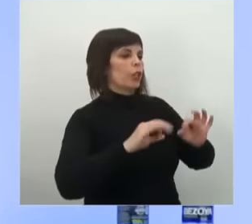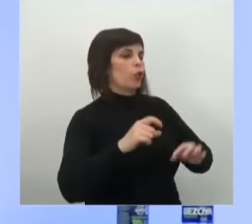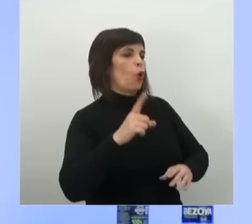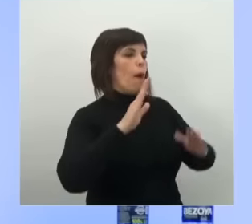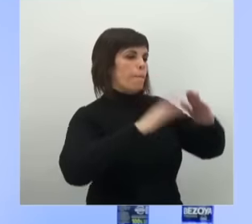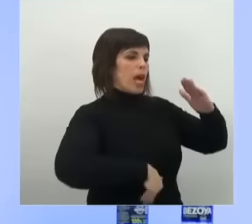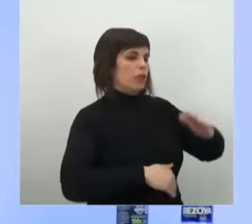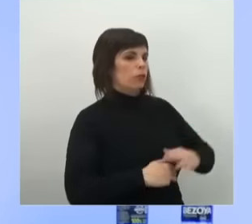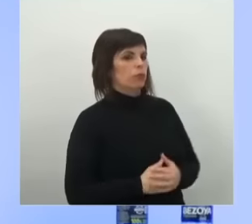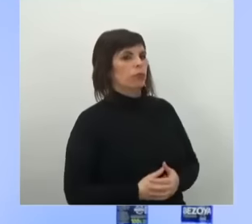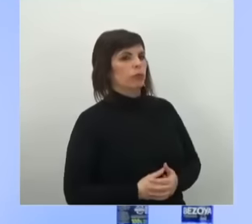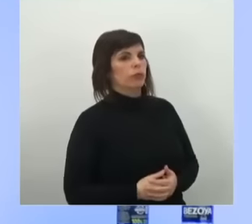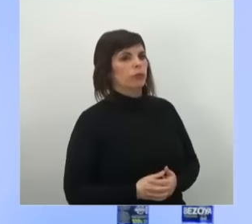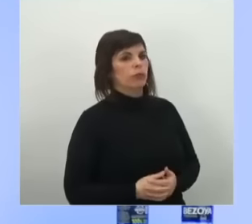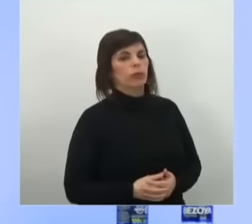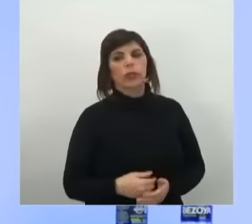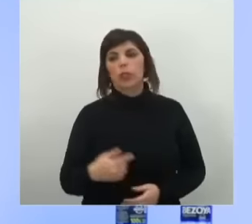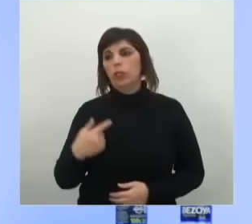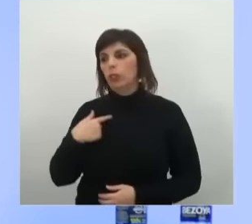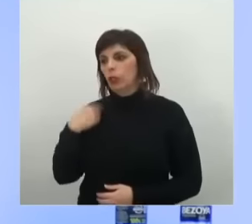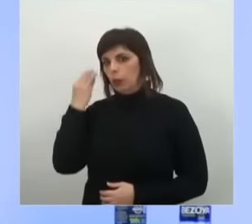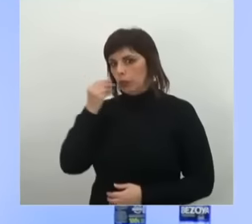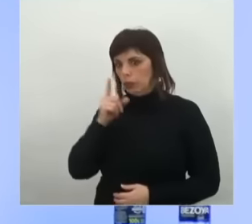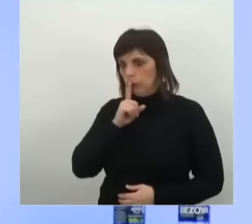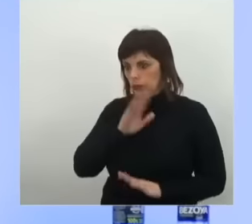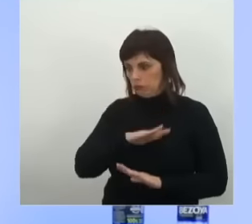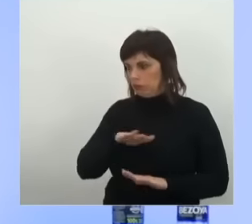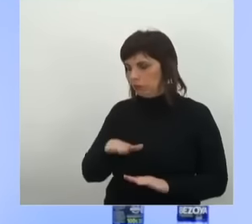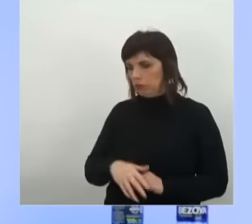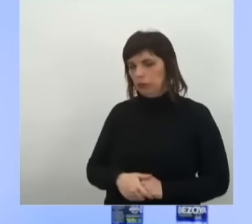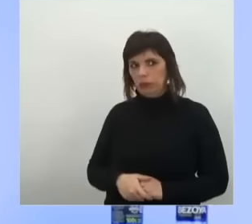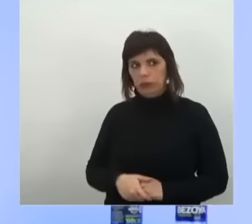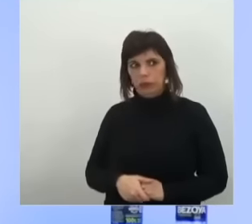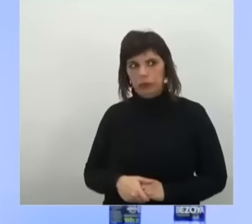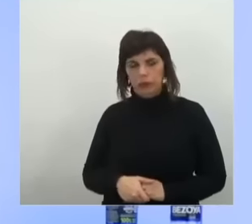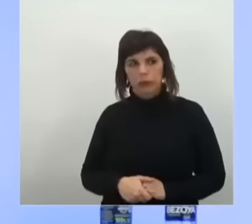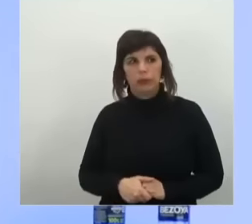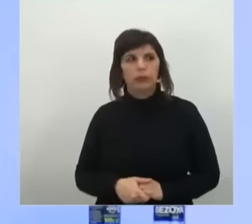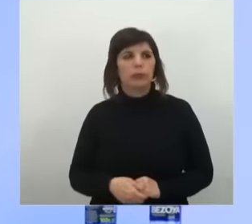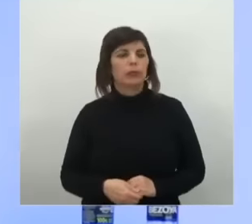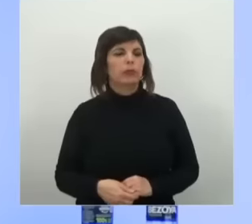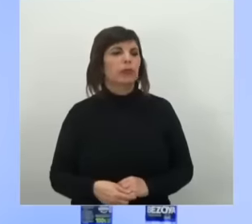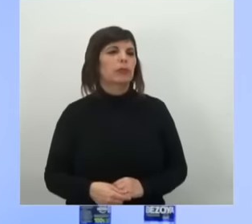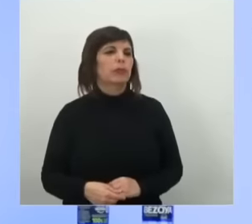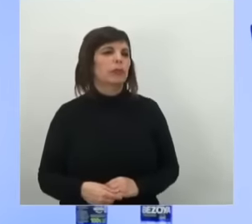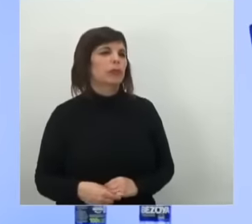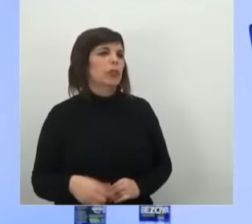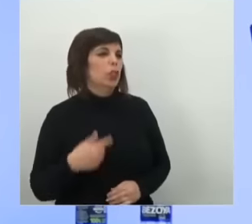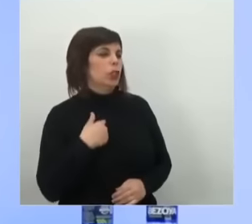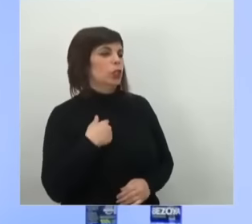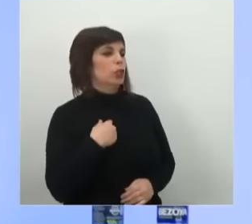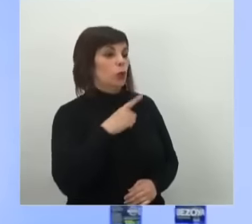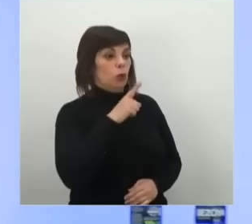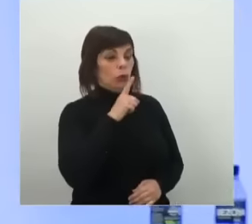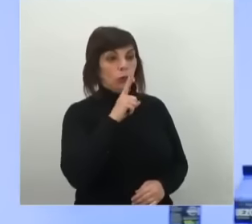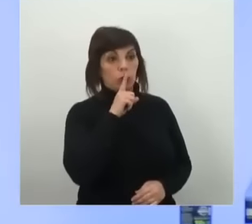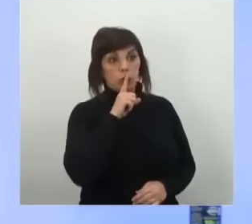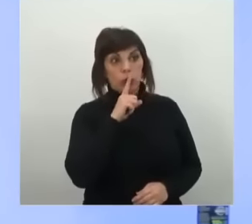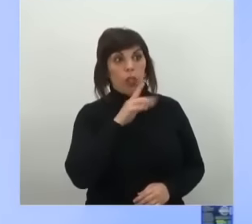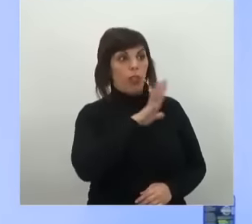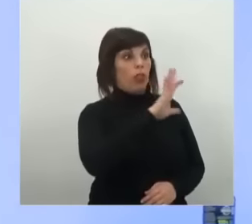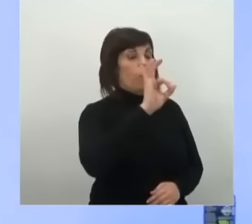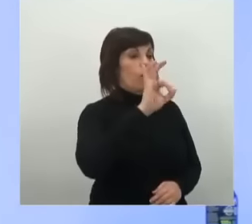entonces yo dije mejor ni hablo no porque quizás la puedo arruinar porque sin hablar ya tengo un 50% de